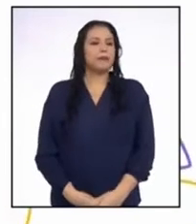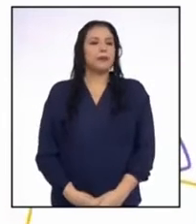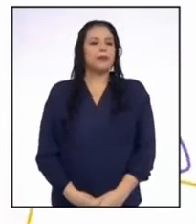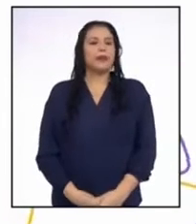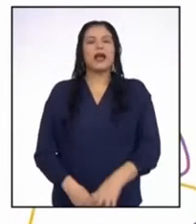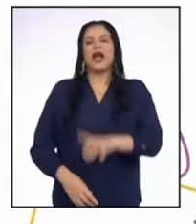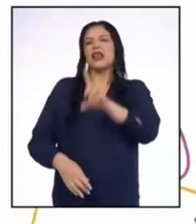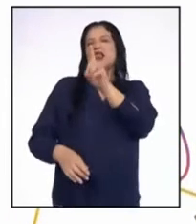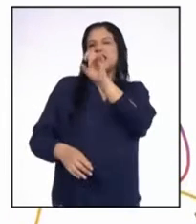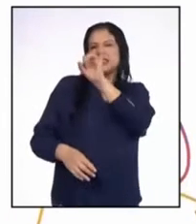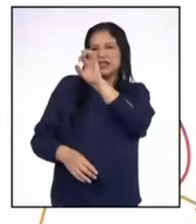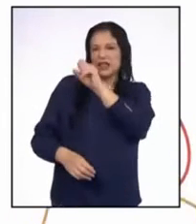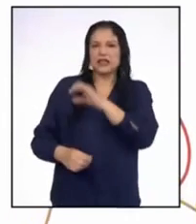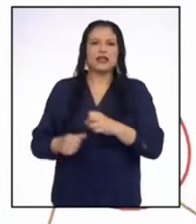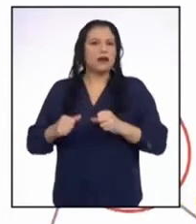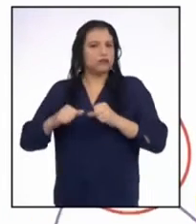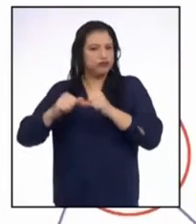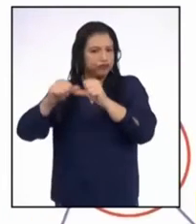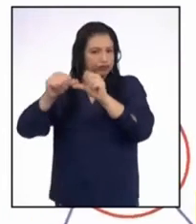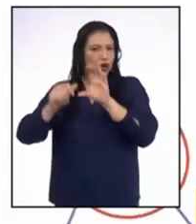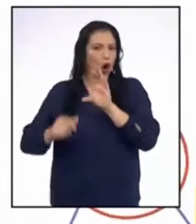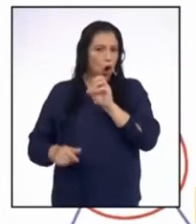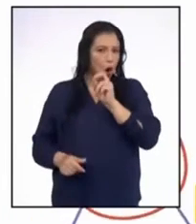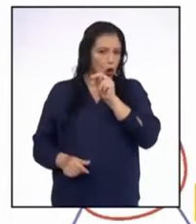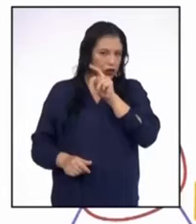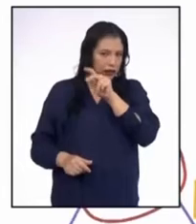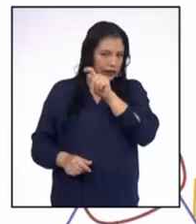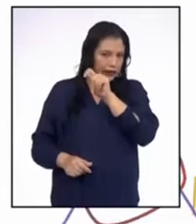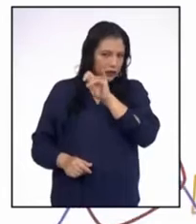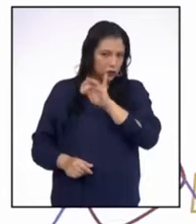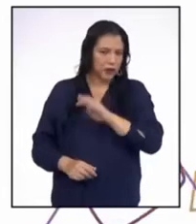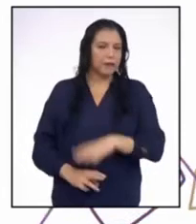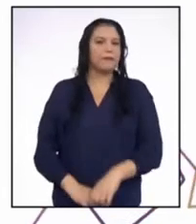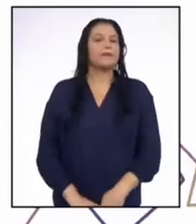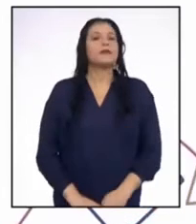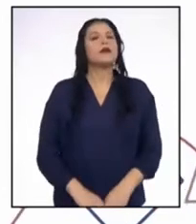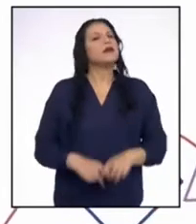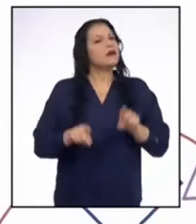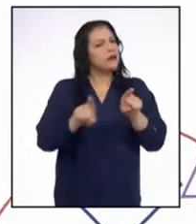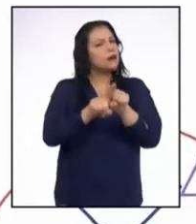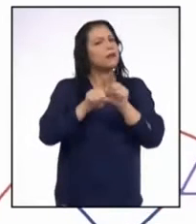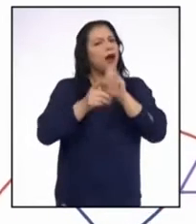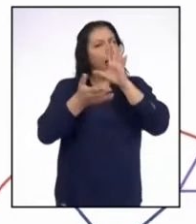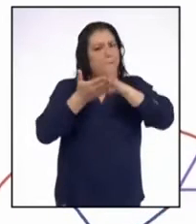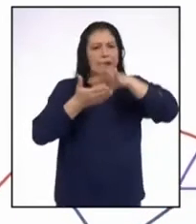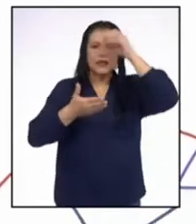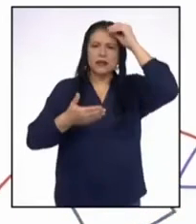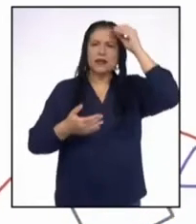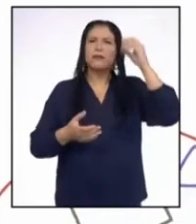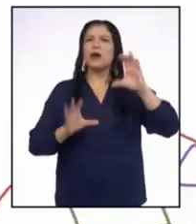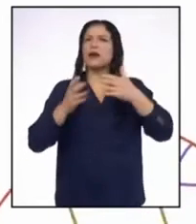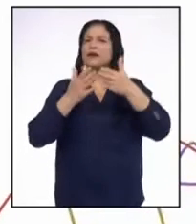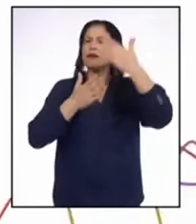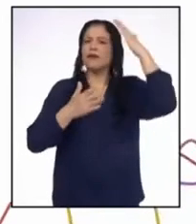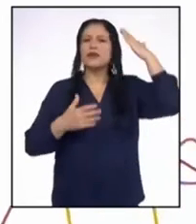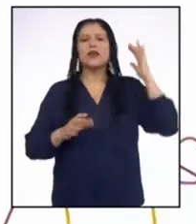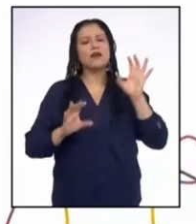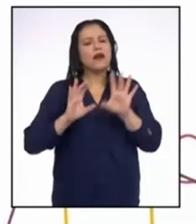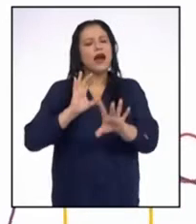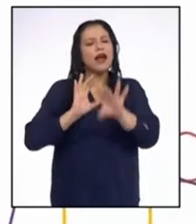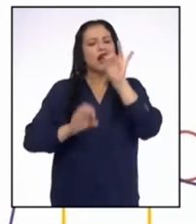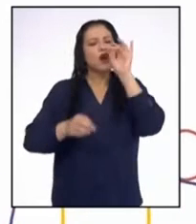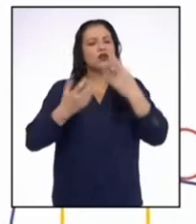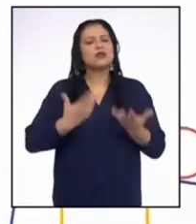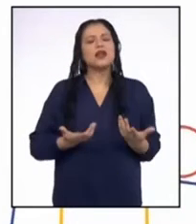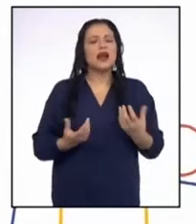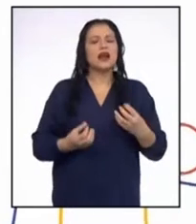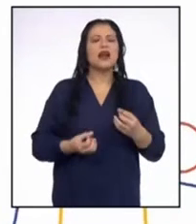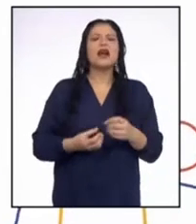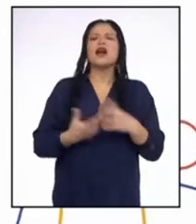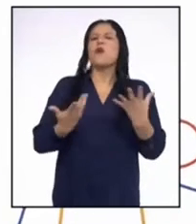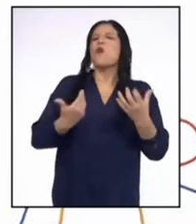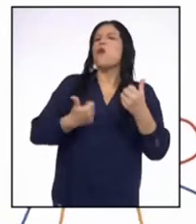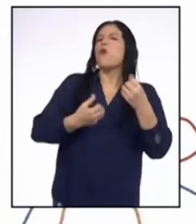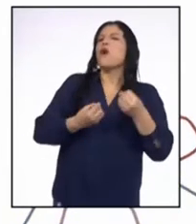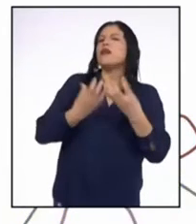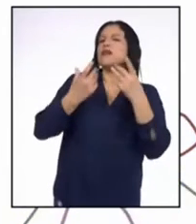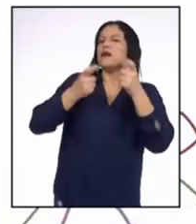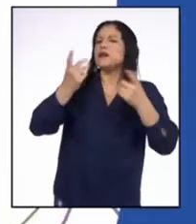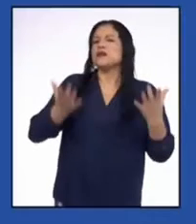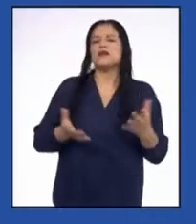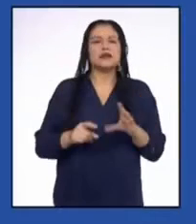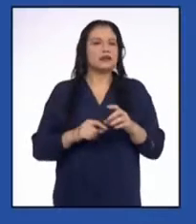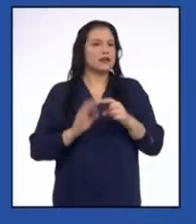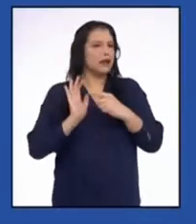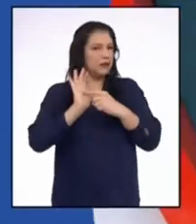discreta o continua. Profesora, también aprendimos en la actividad anterior a identificar la población y la muestra. ¿Se acuerda?